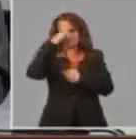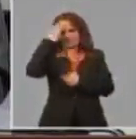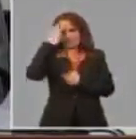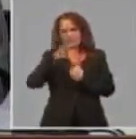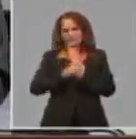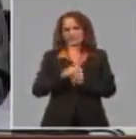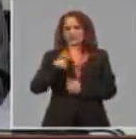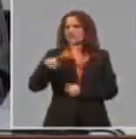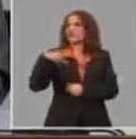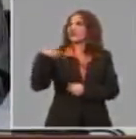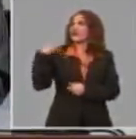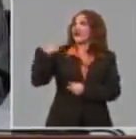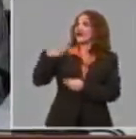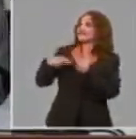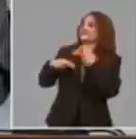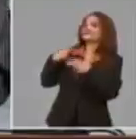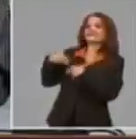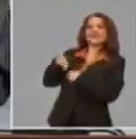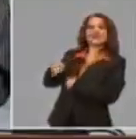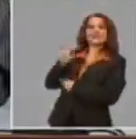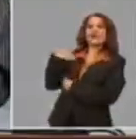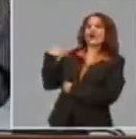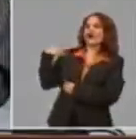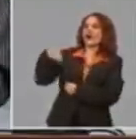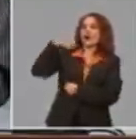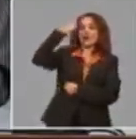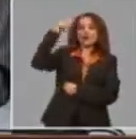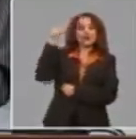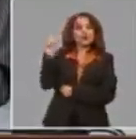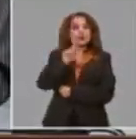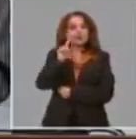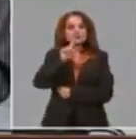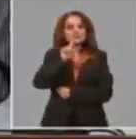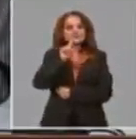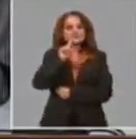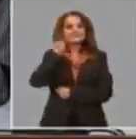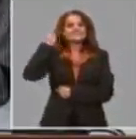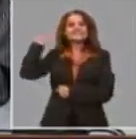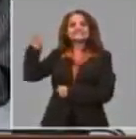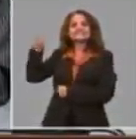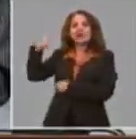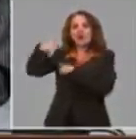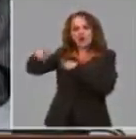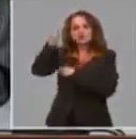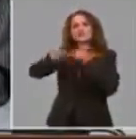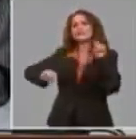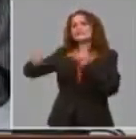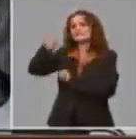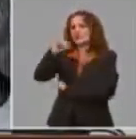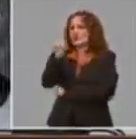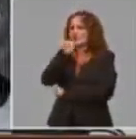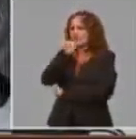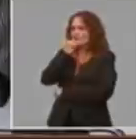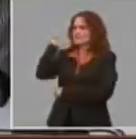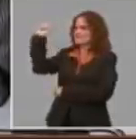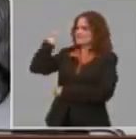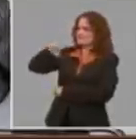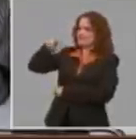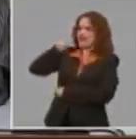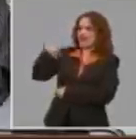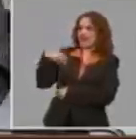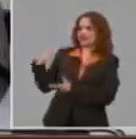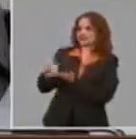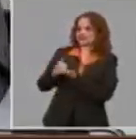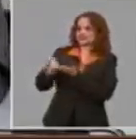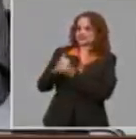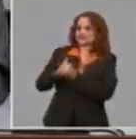viana es un resultado de una vista que molesta que los tiene invitados mientras ashley de atacar cada vez que salga una medida vuelven a atacar